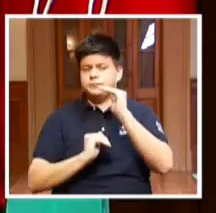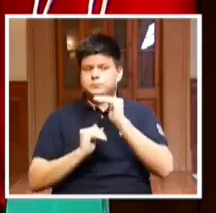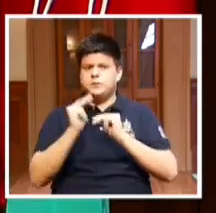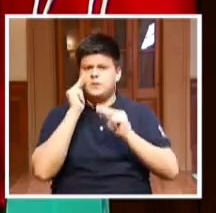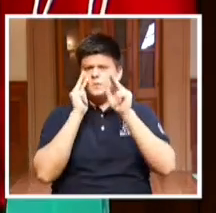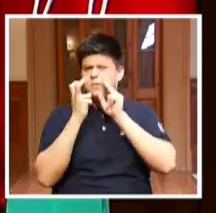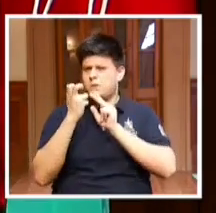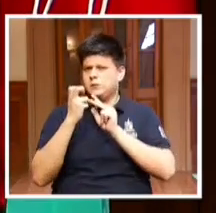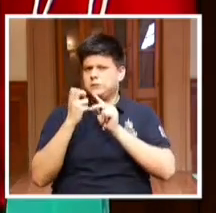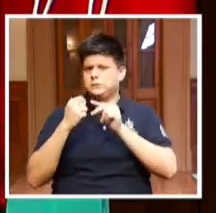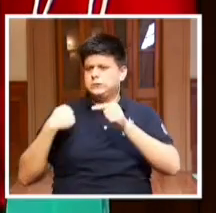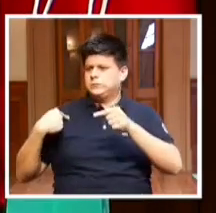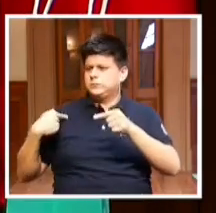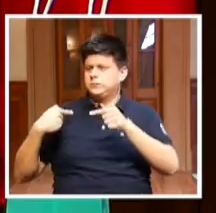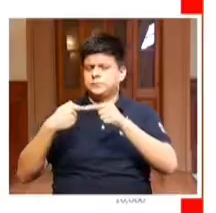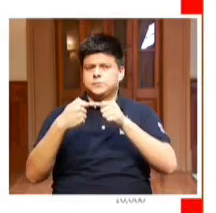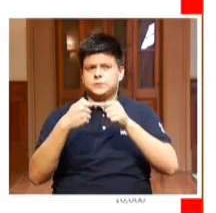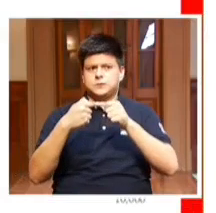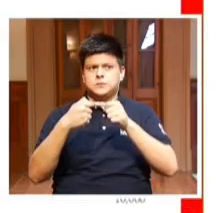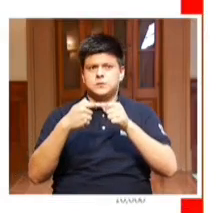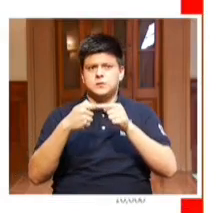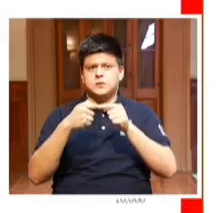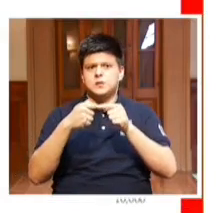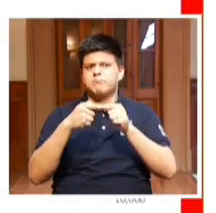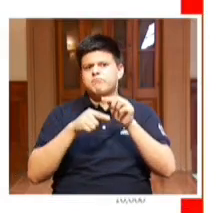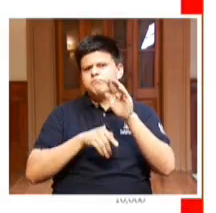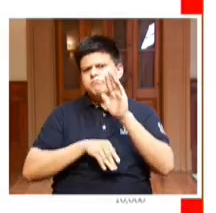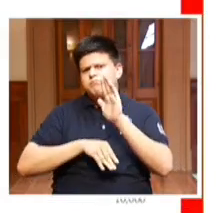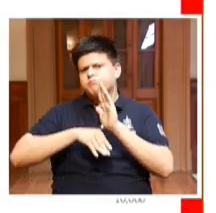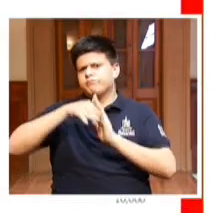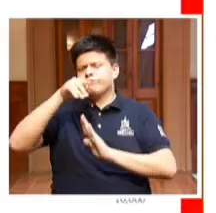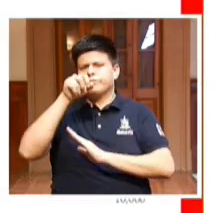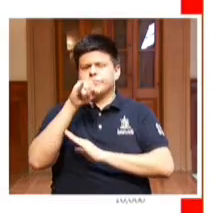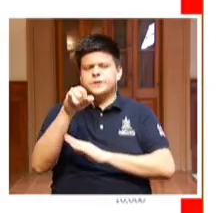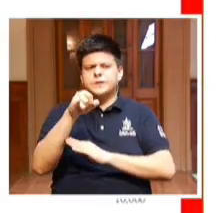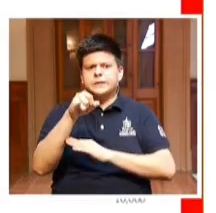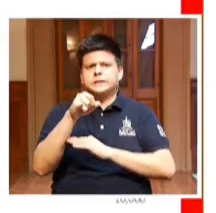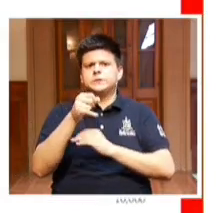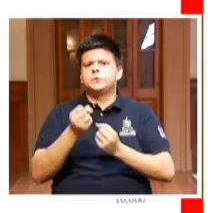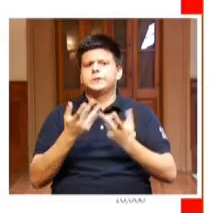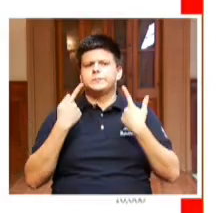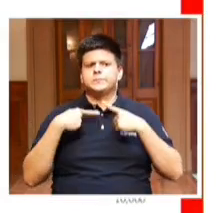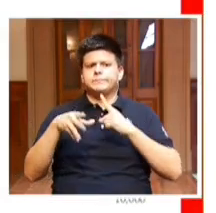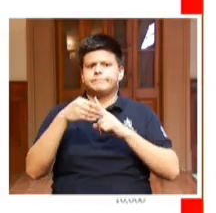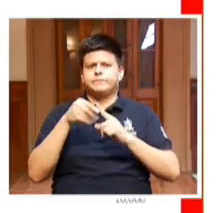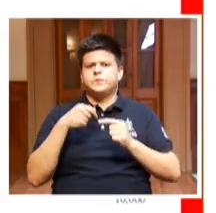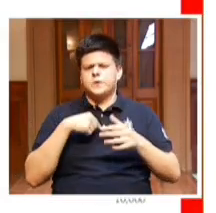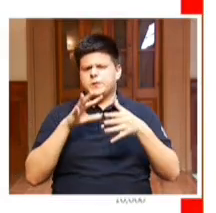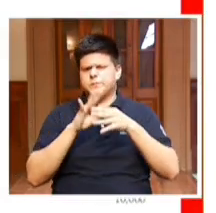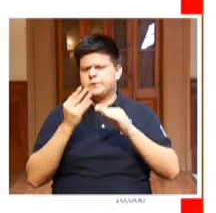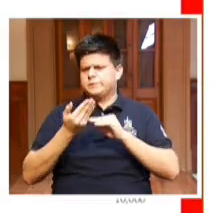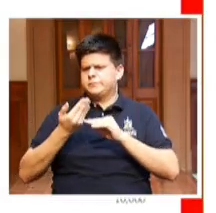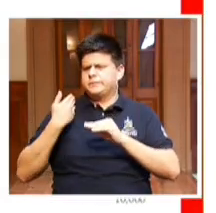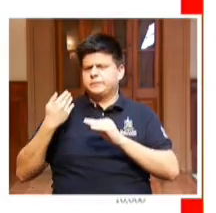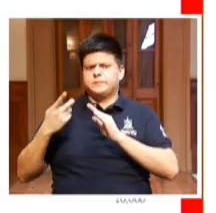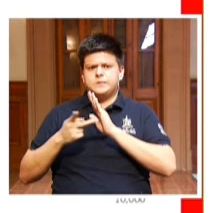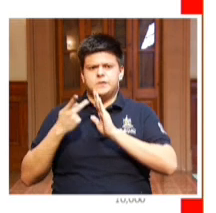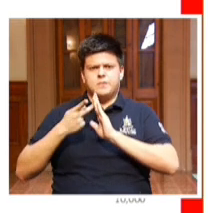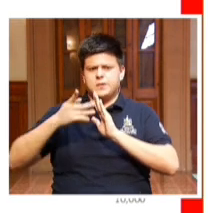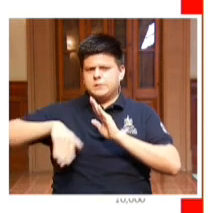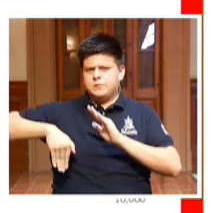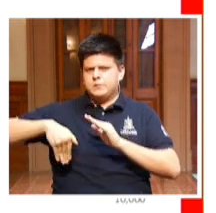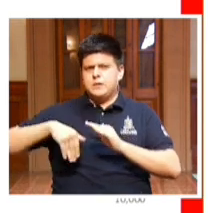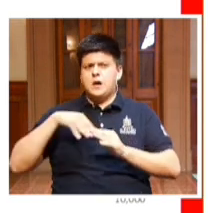Esta gráfica de incidencia acumulada, esa va para arriba porque les he explicado en otras ocasiones que ahí sumamos los